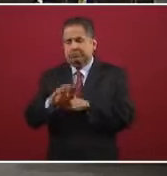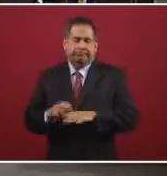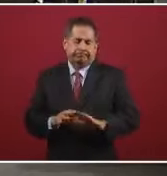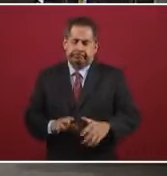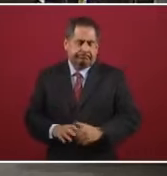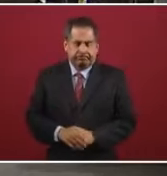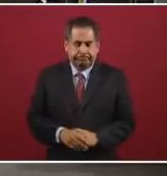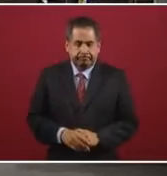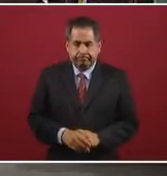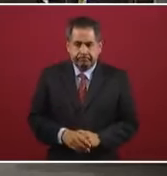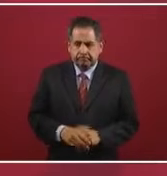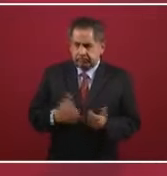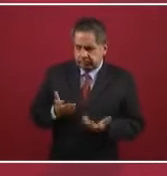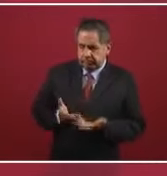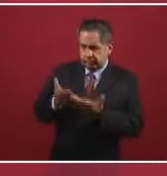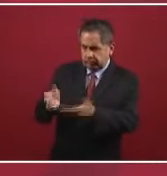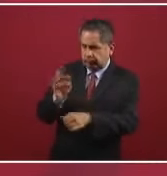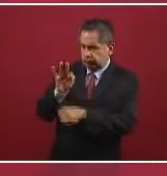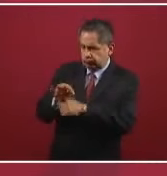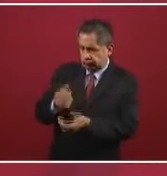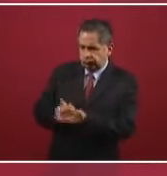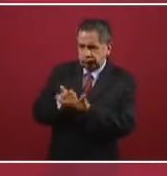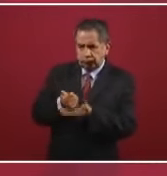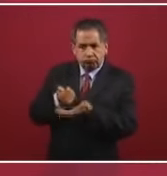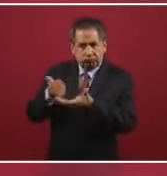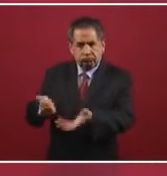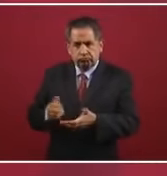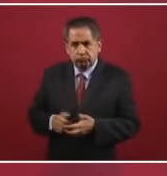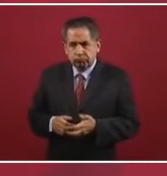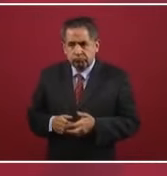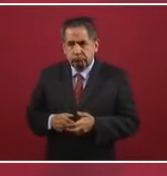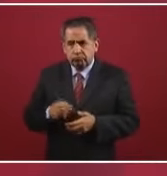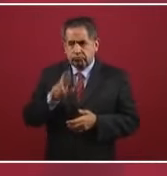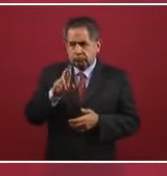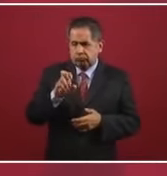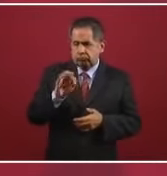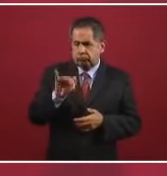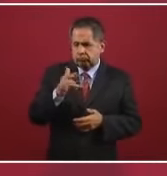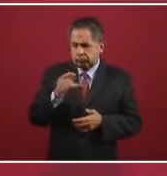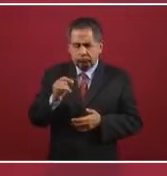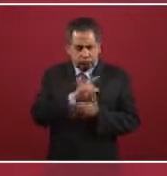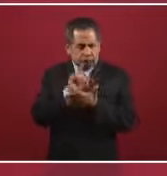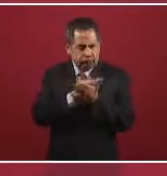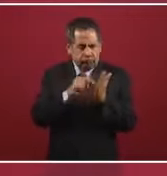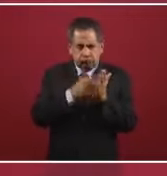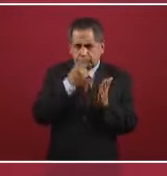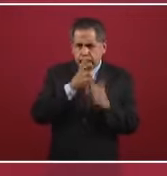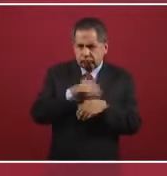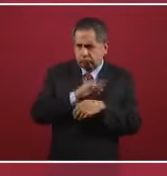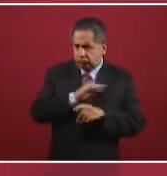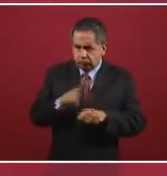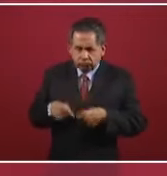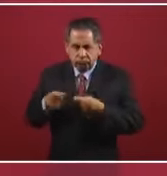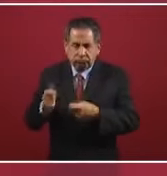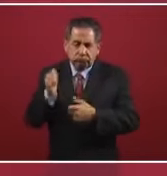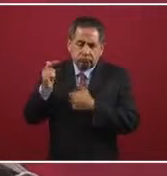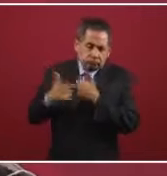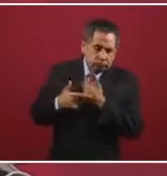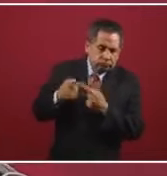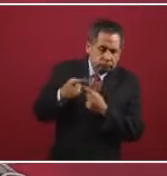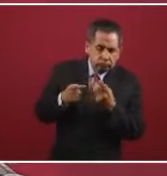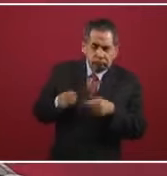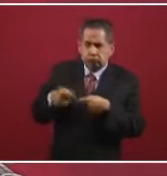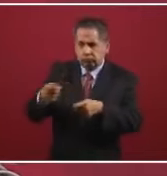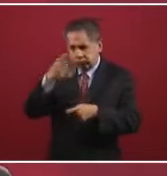Entonces, se les ha ofrecido refugio, la condición de refugiado está previsto en la ley, se les han ofrecido diversas formas de